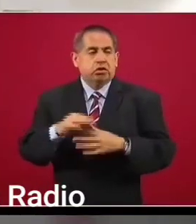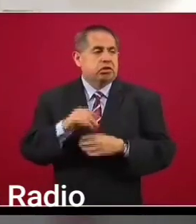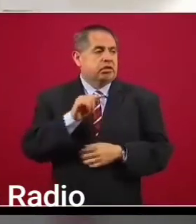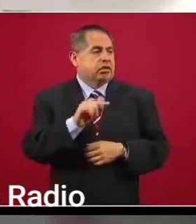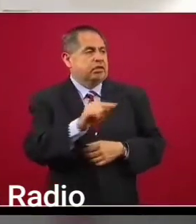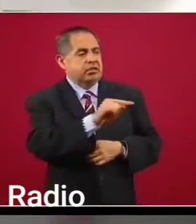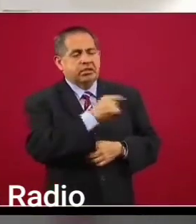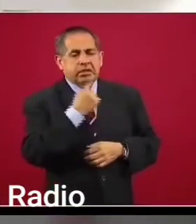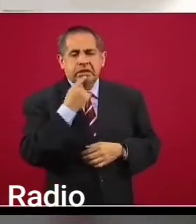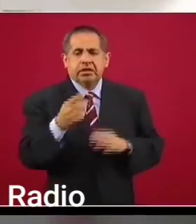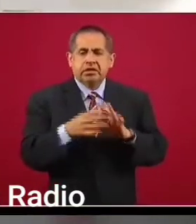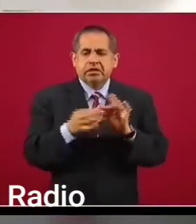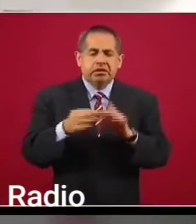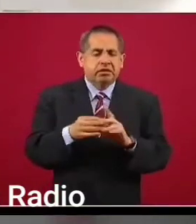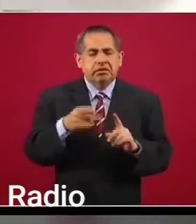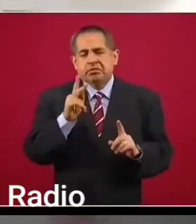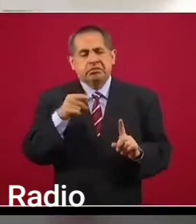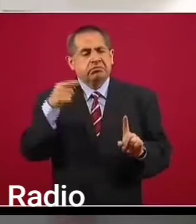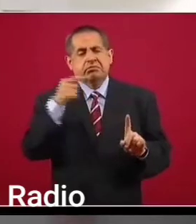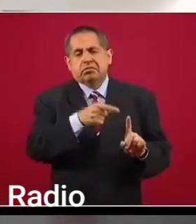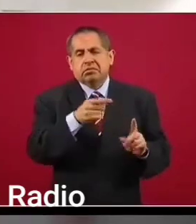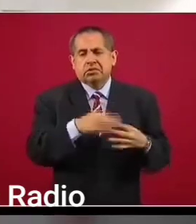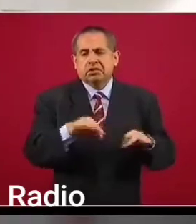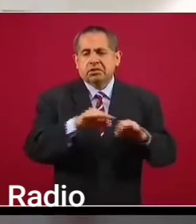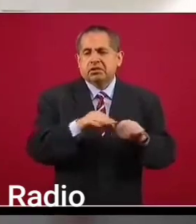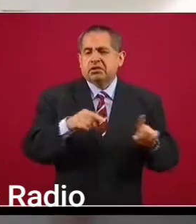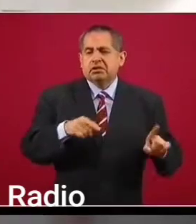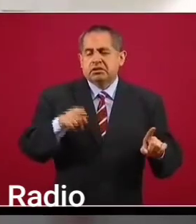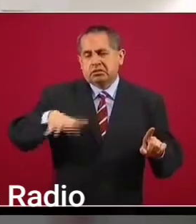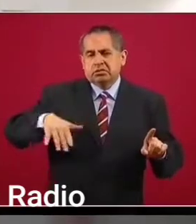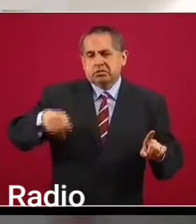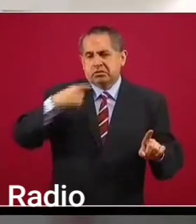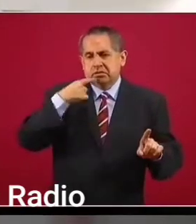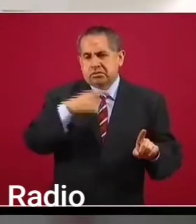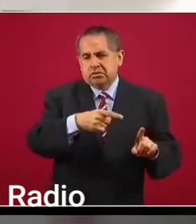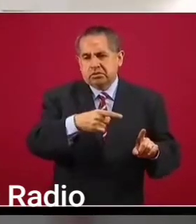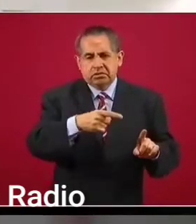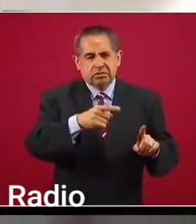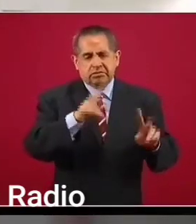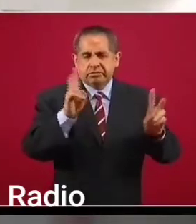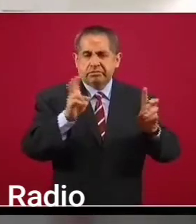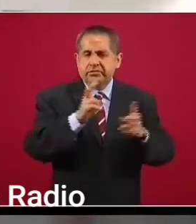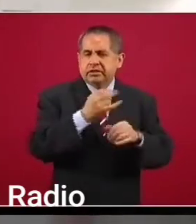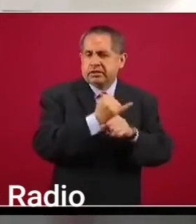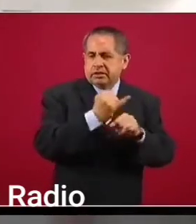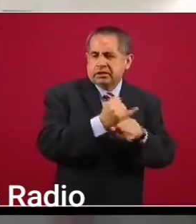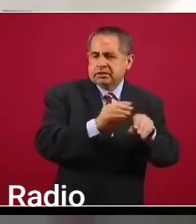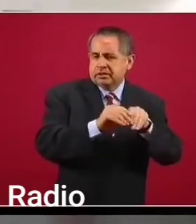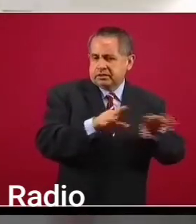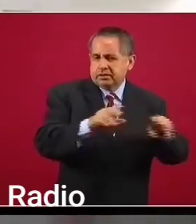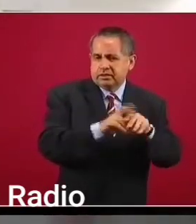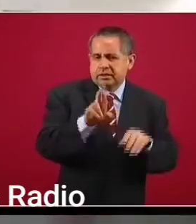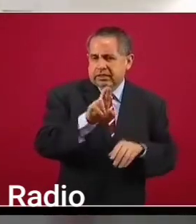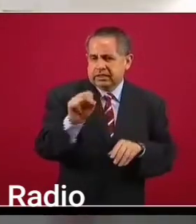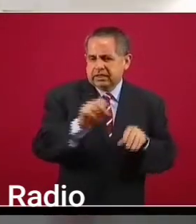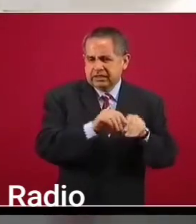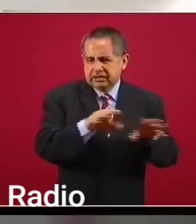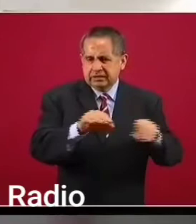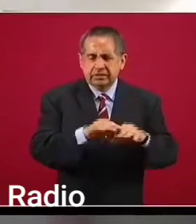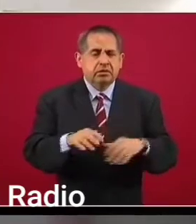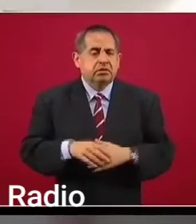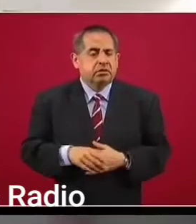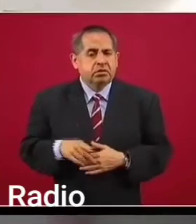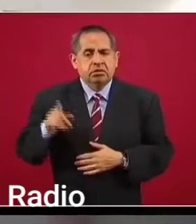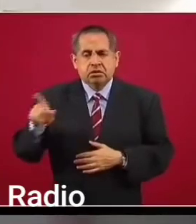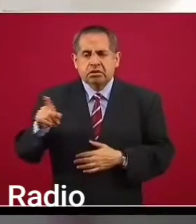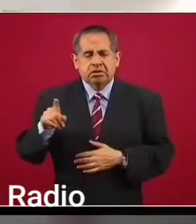diferentes medios, pero principalmente, como usted dice, en las benditas redes sociales, como uno de los